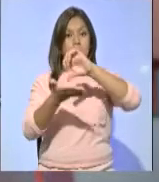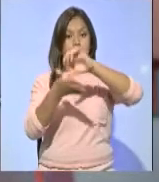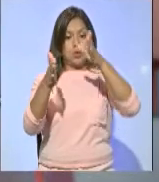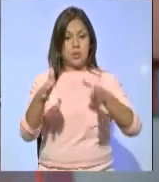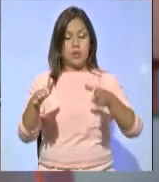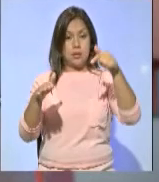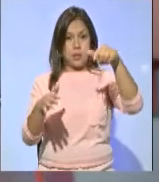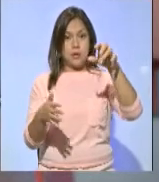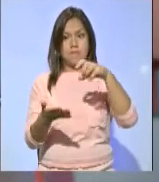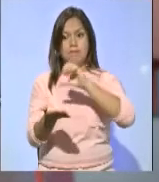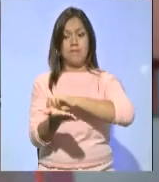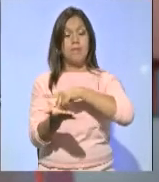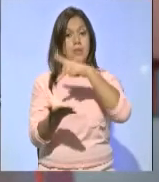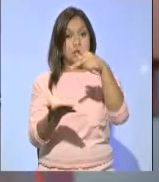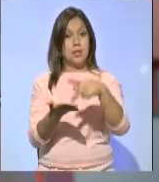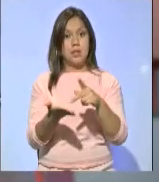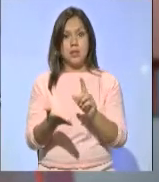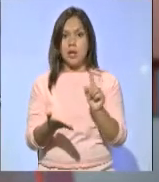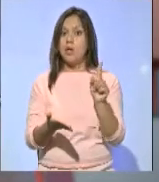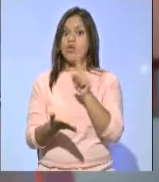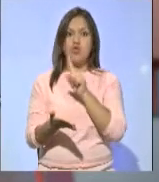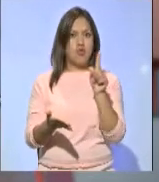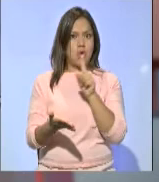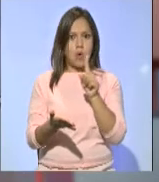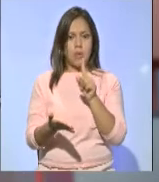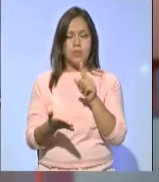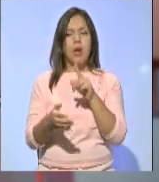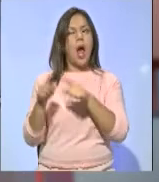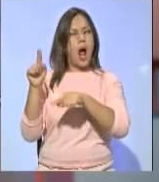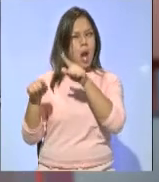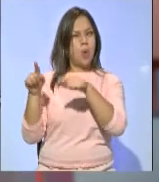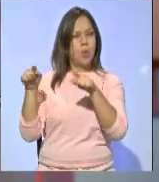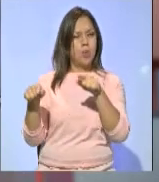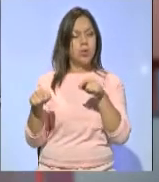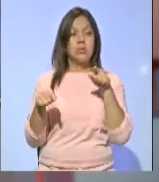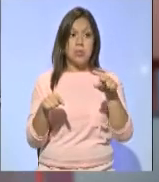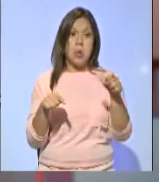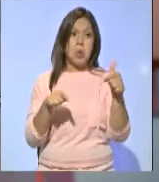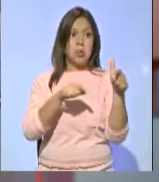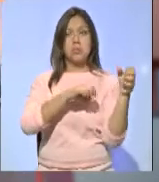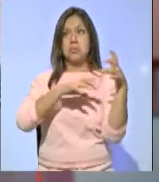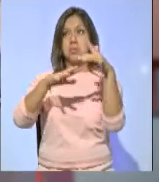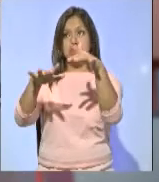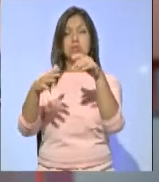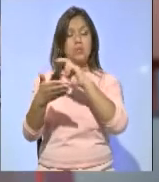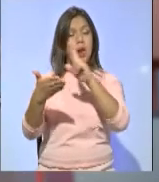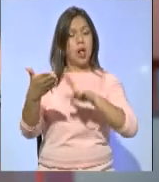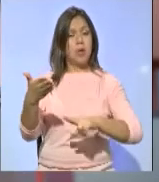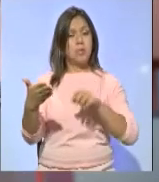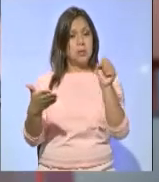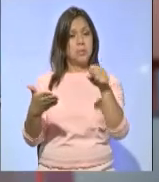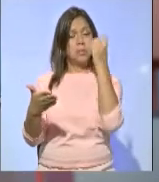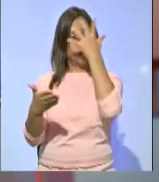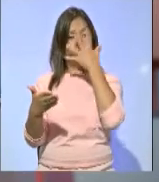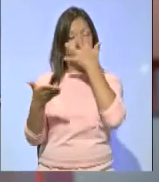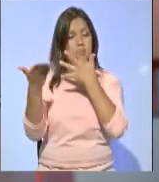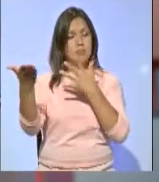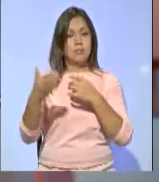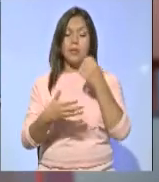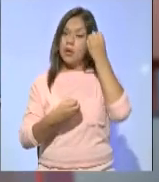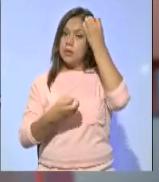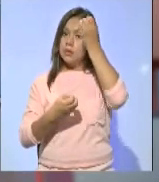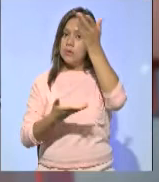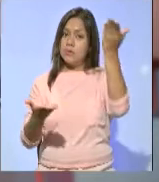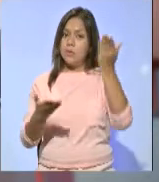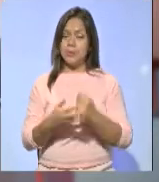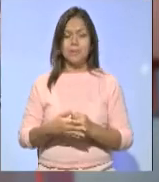de Pichincha, sin embargo dijo que se mantendrá a la expectativa de lo que será la Convención Nacional a desarrollarse en Esmeraldas. Es la información que